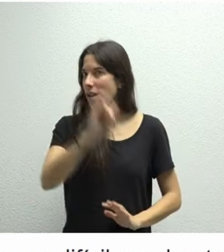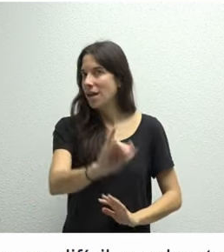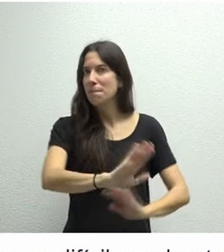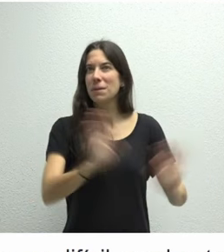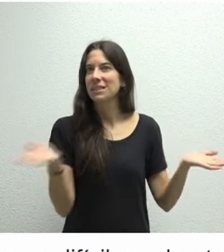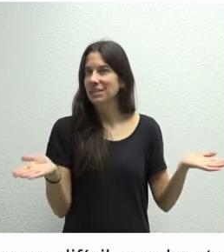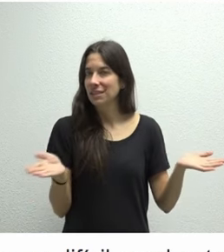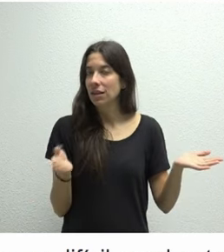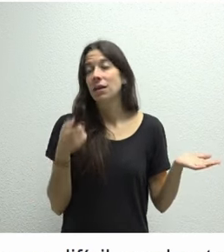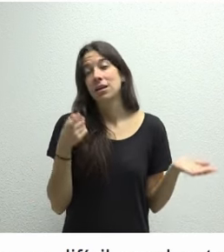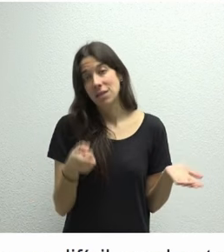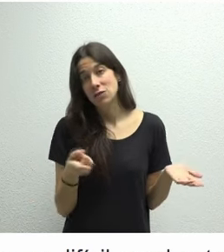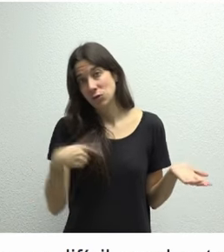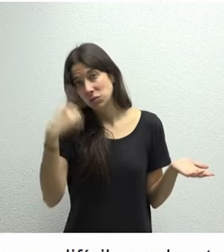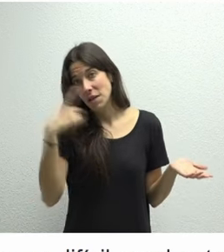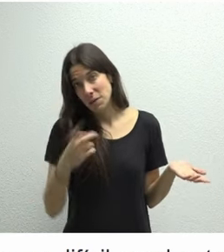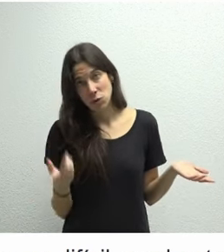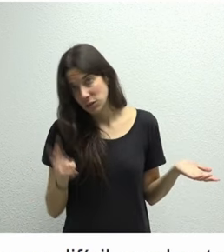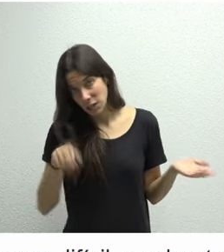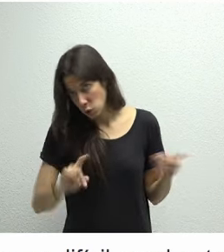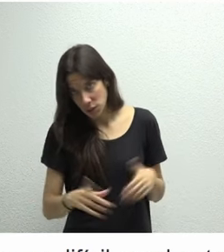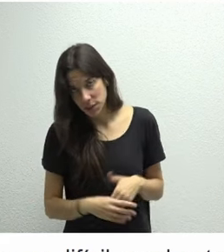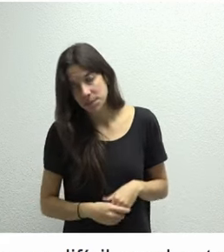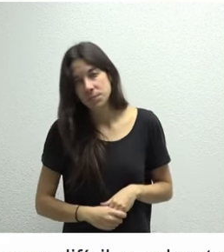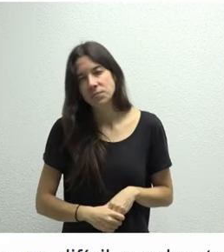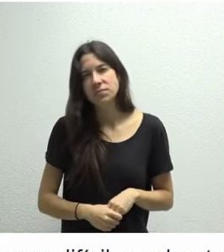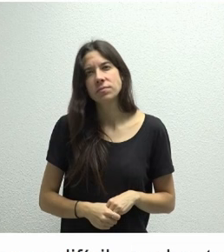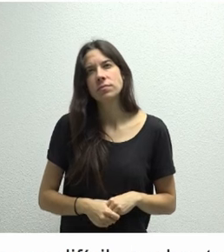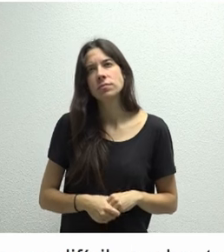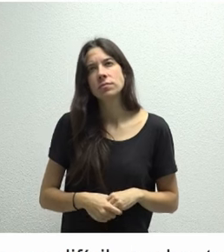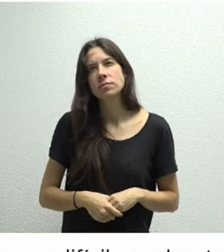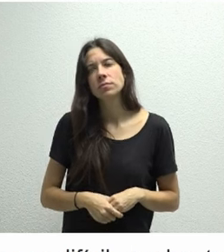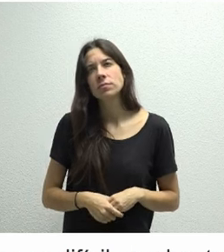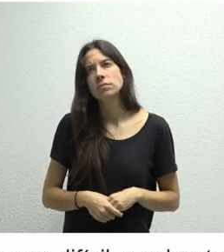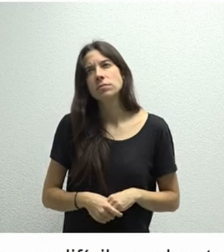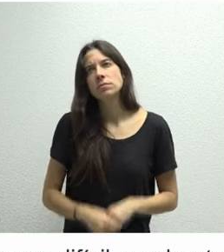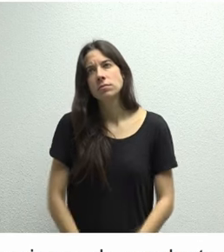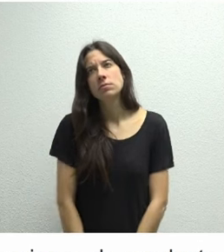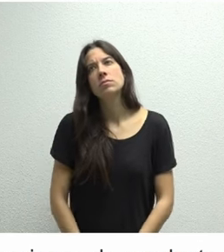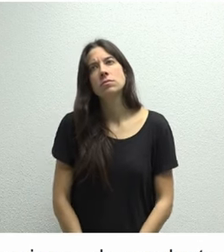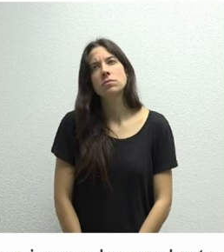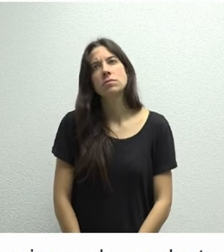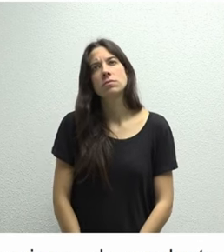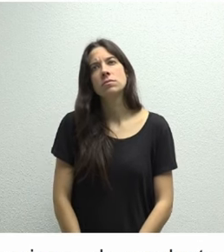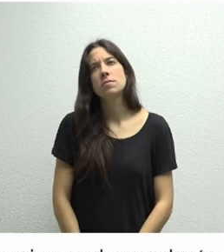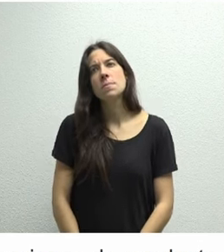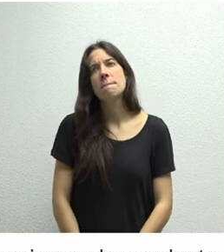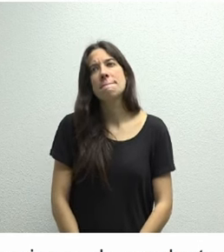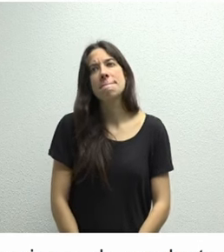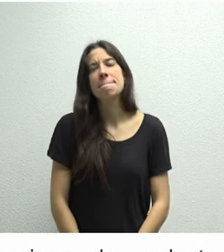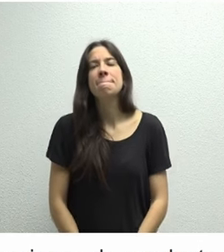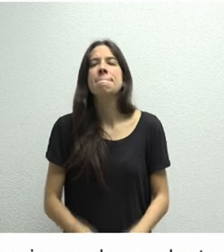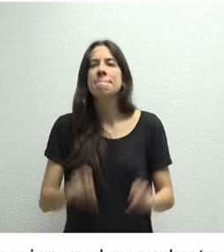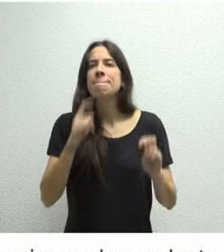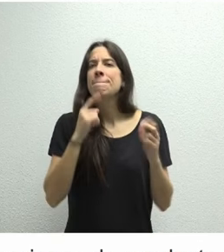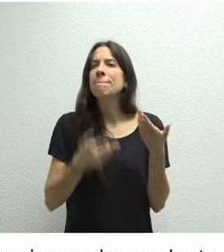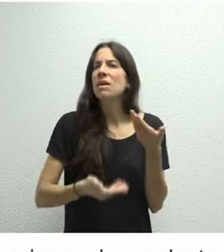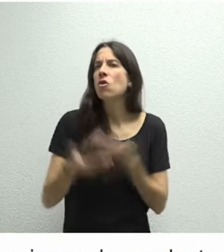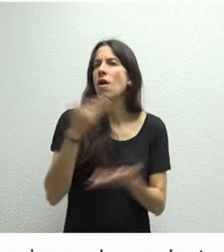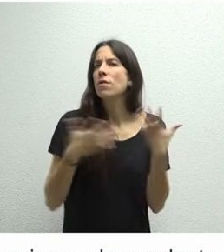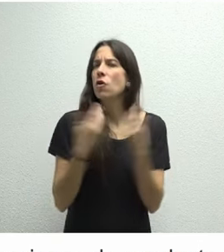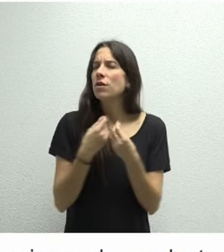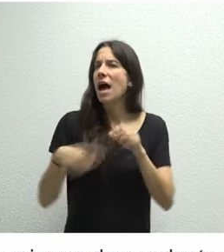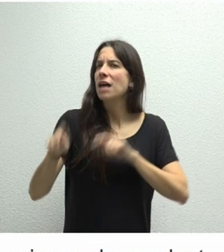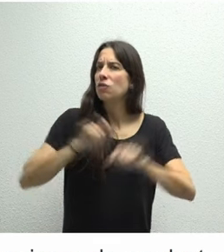eh Pues sabemos que que no es solo así el porqué de una colaboración con la asociación plena